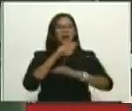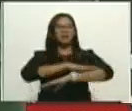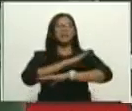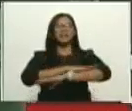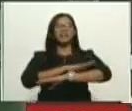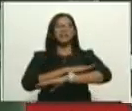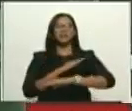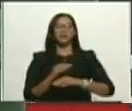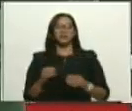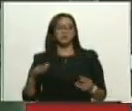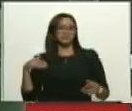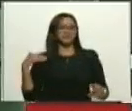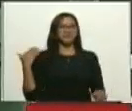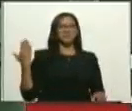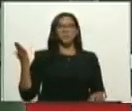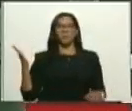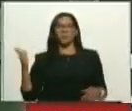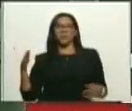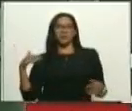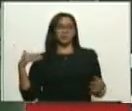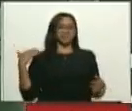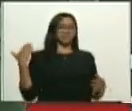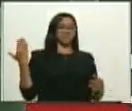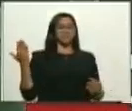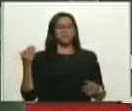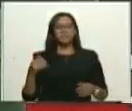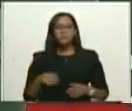van a gloria. Y